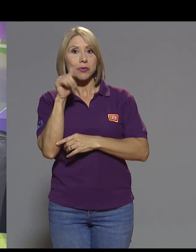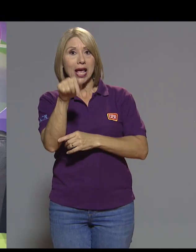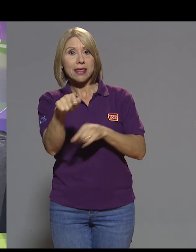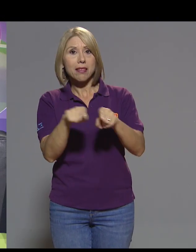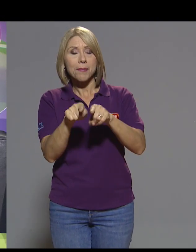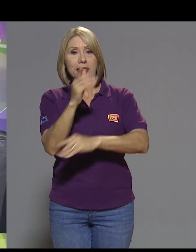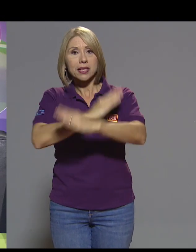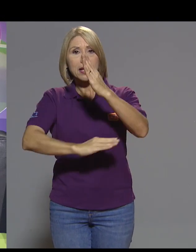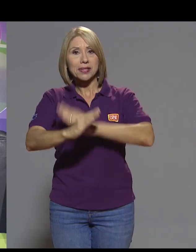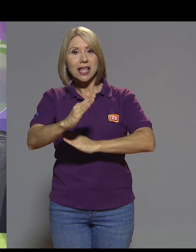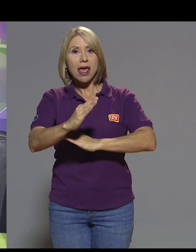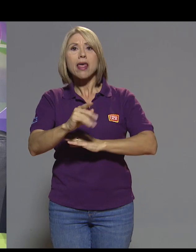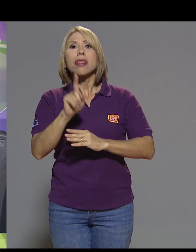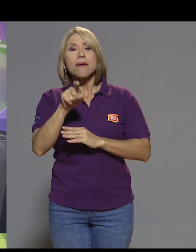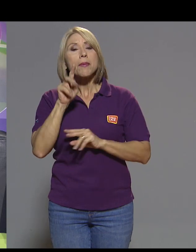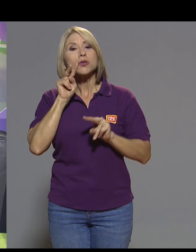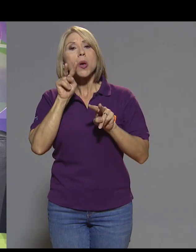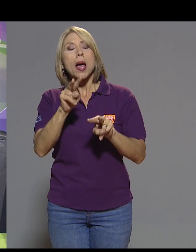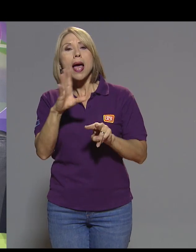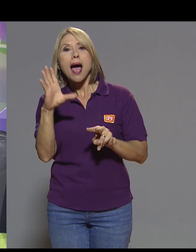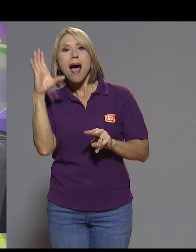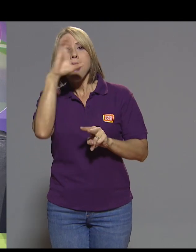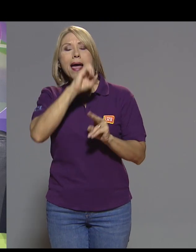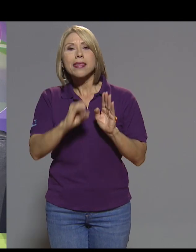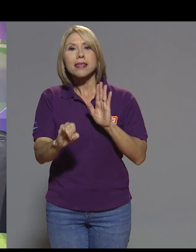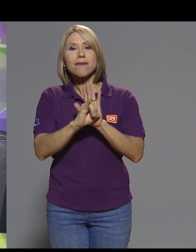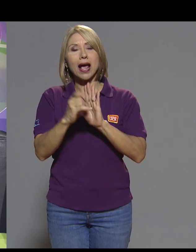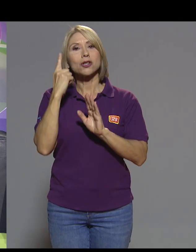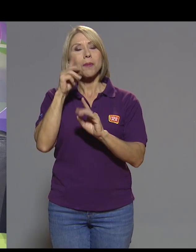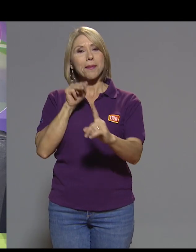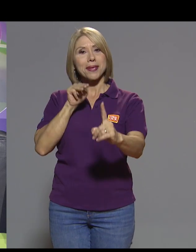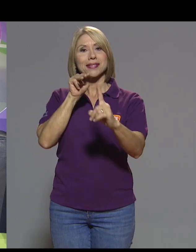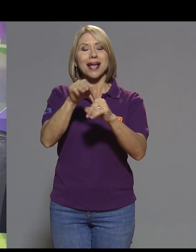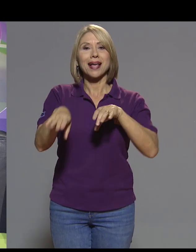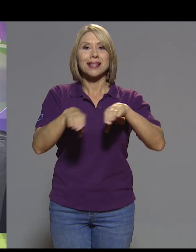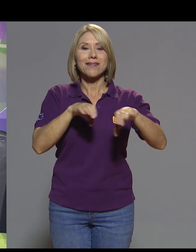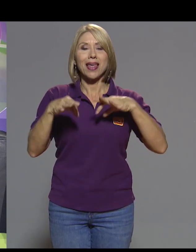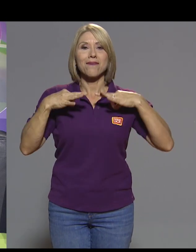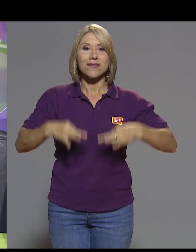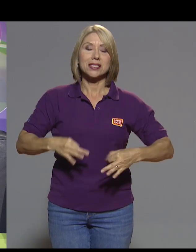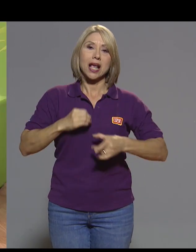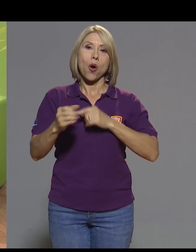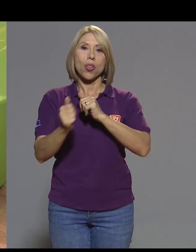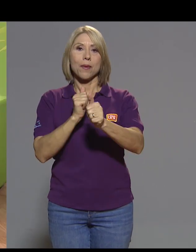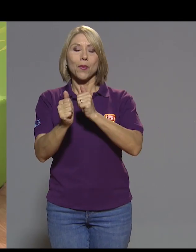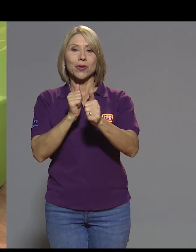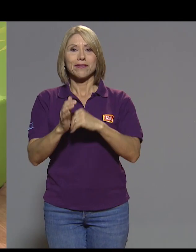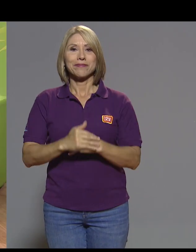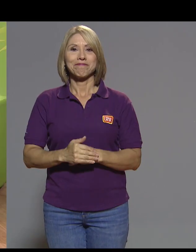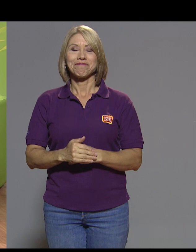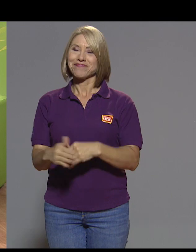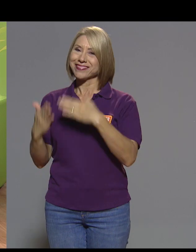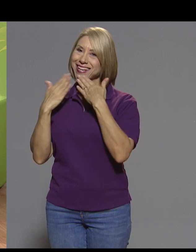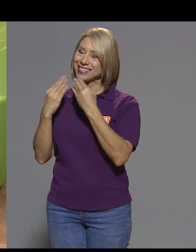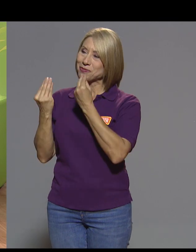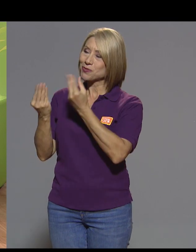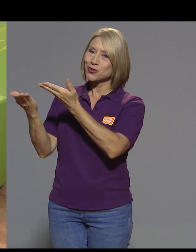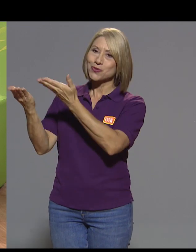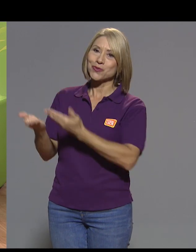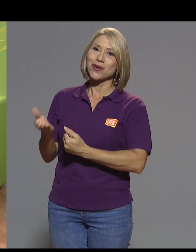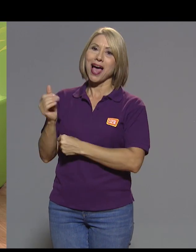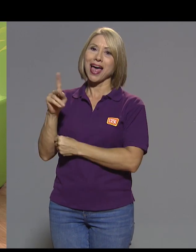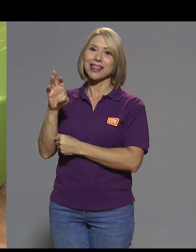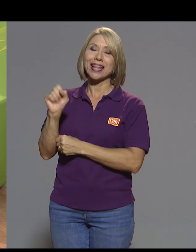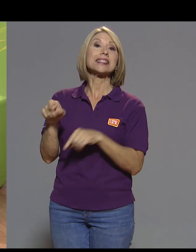la idea es identificarlos para poder llegar con el mensaje de practicar actividad física o deportiva así es la gracia muchísimo andrés